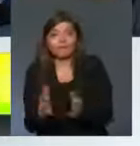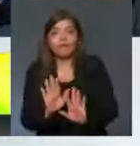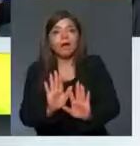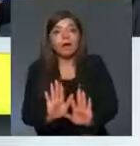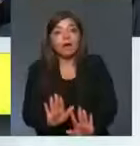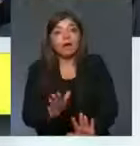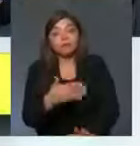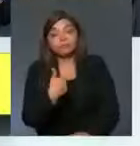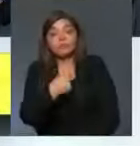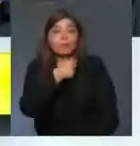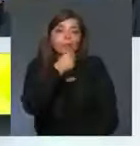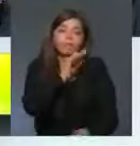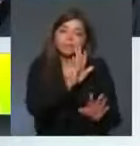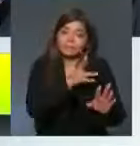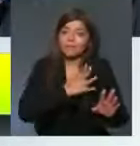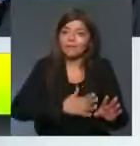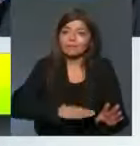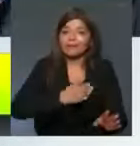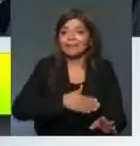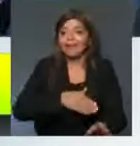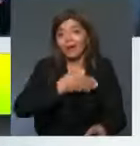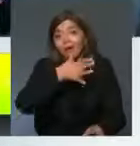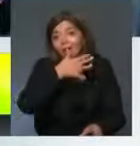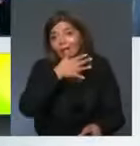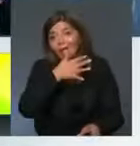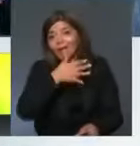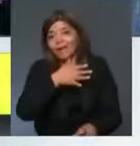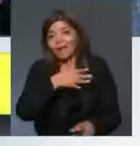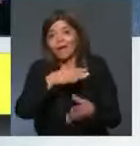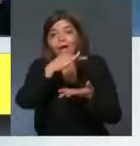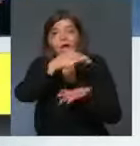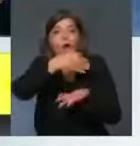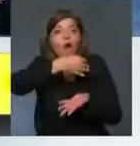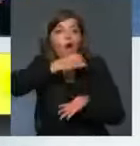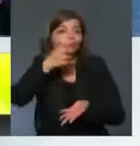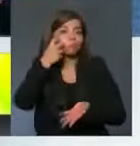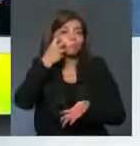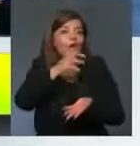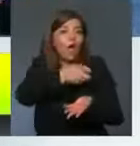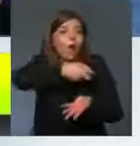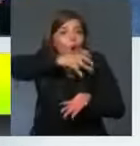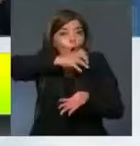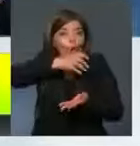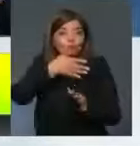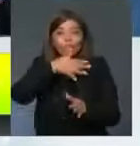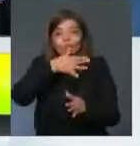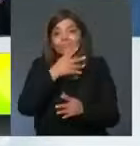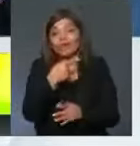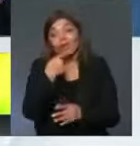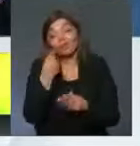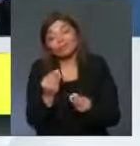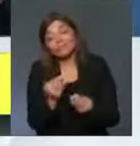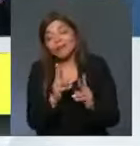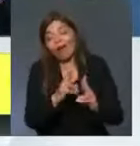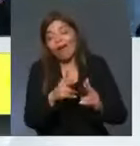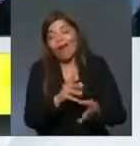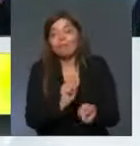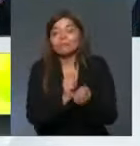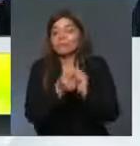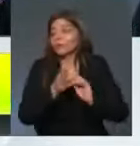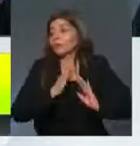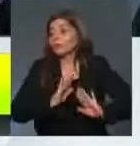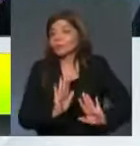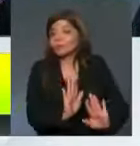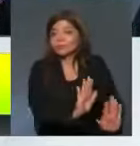para... refrescarse, un mote con huesillo dulcecito además también, yo creo, ¿no? Sería apropiado. Eso cambia después del eso mal cambia